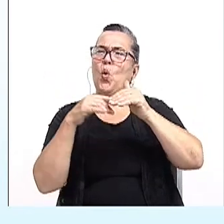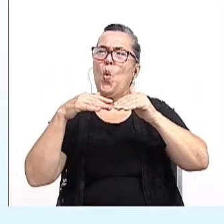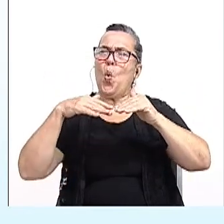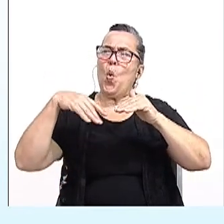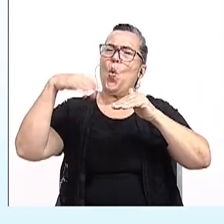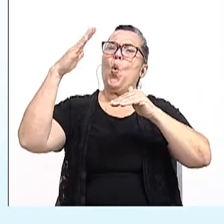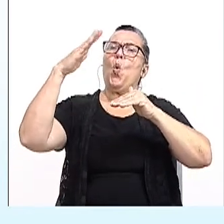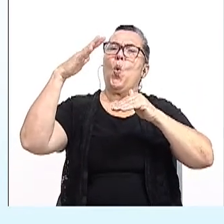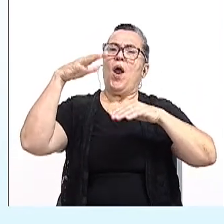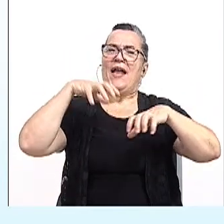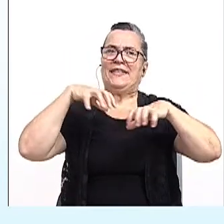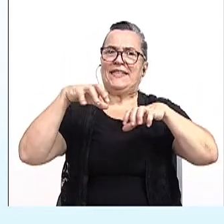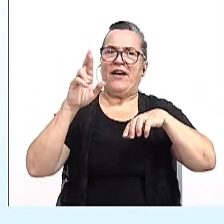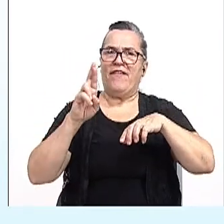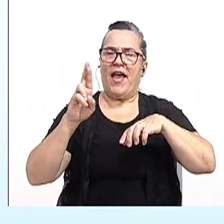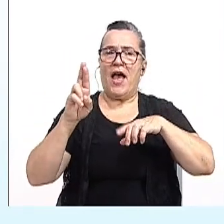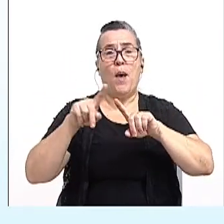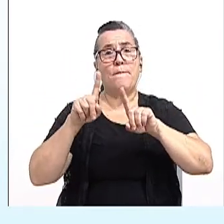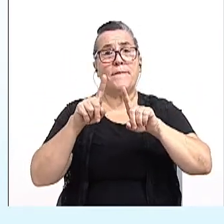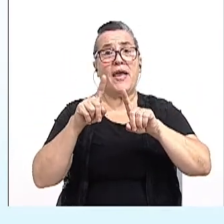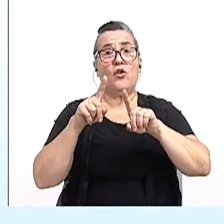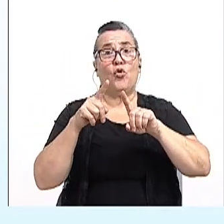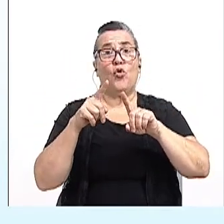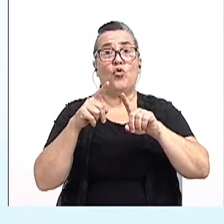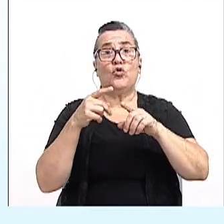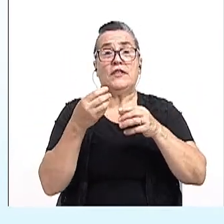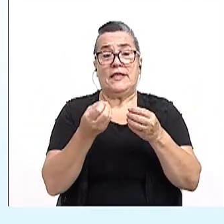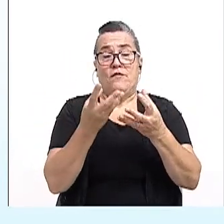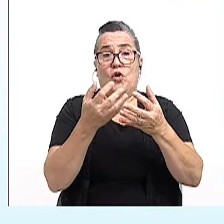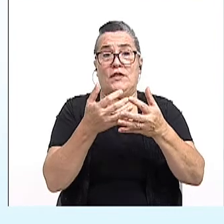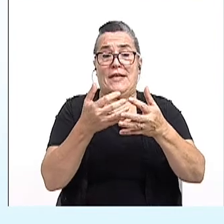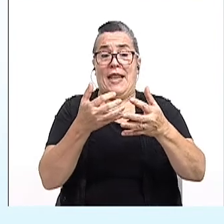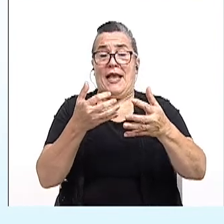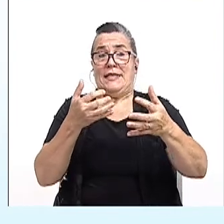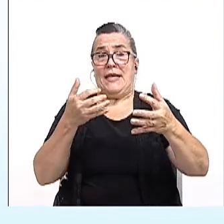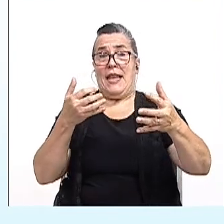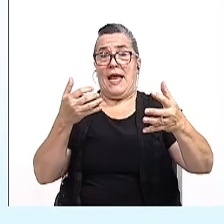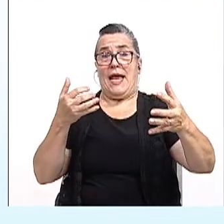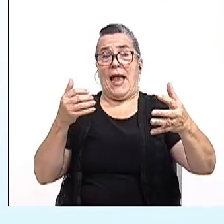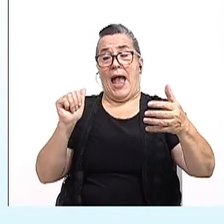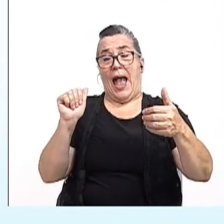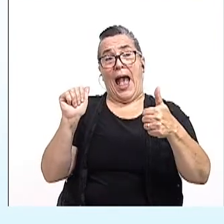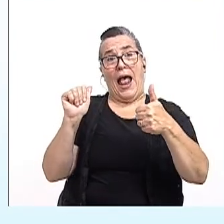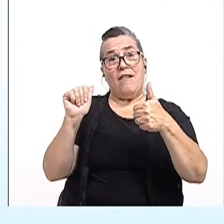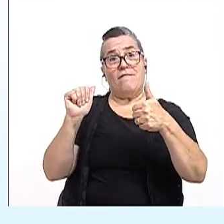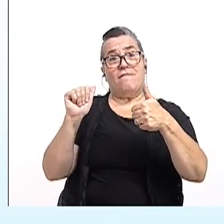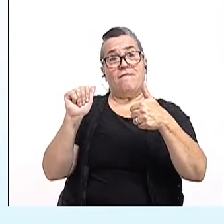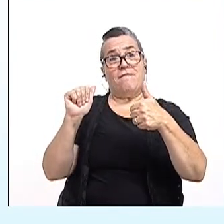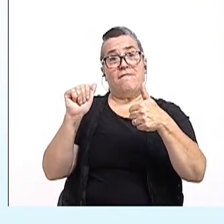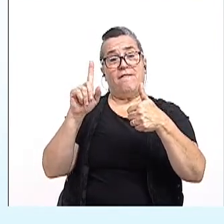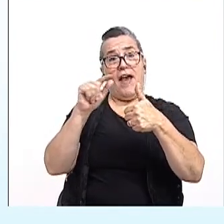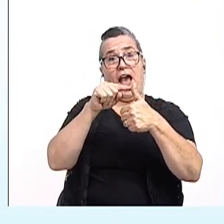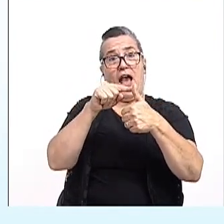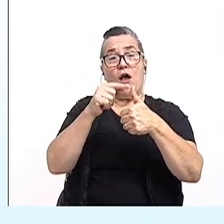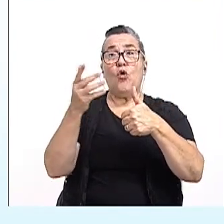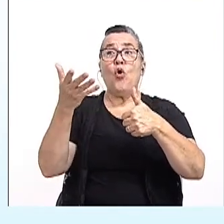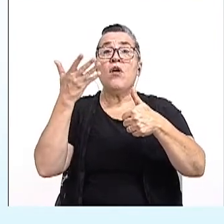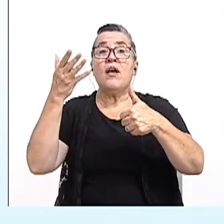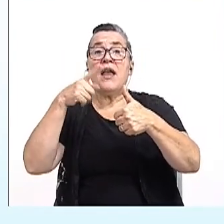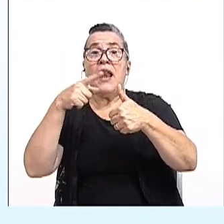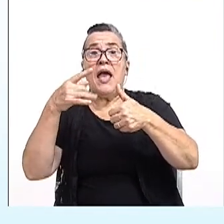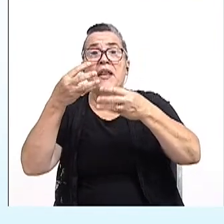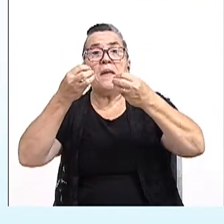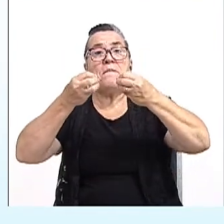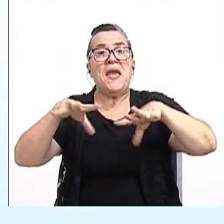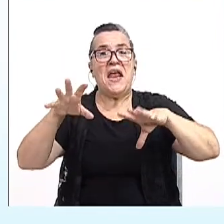actividad, pero a medida que se aleja la fuente, las partículas alfa chocan con las partículas de aire, pierden